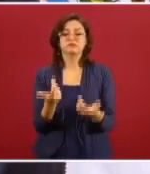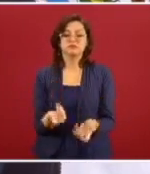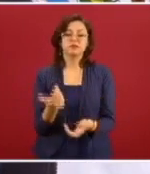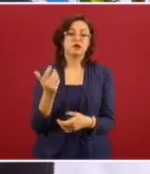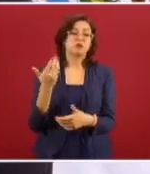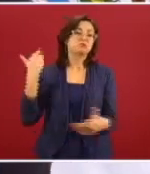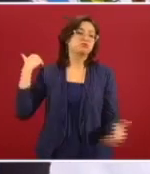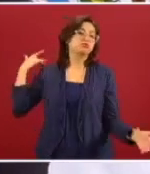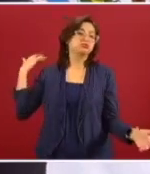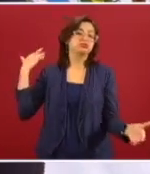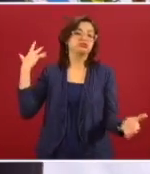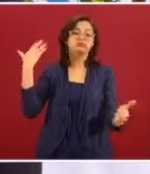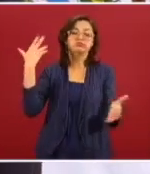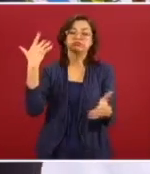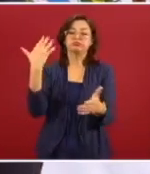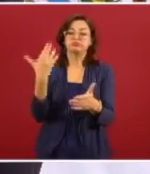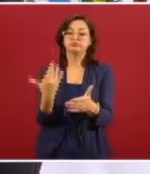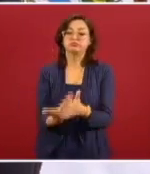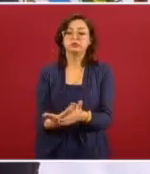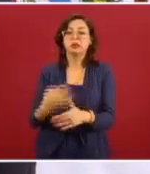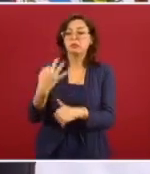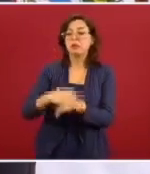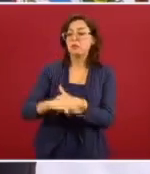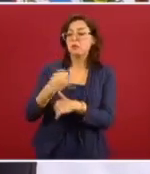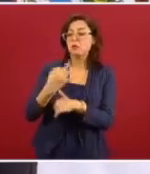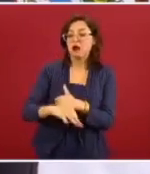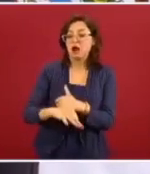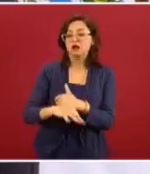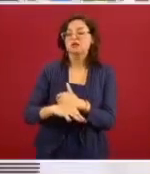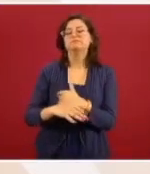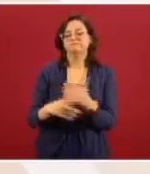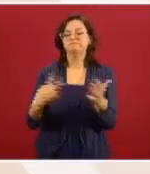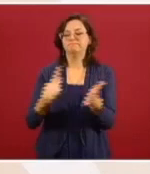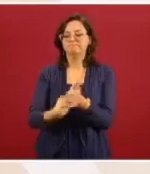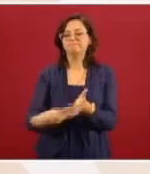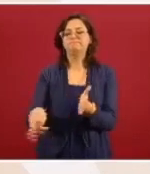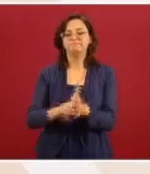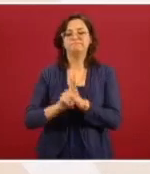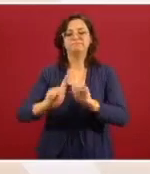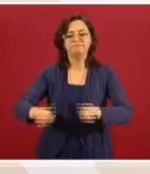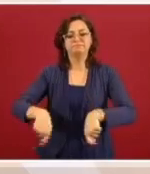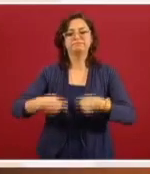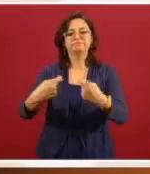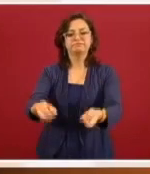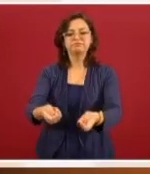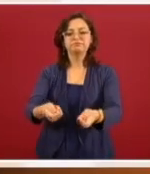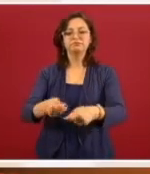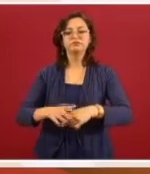desde hace tiempo como eventuales. Todo ello